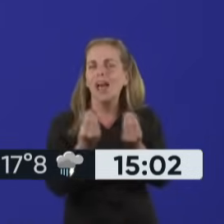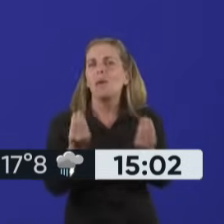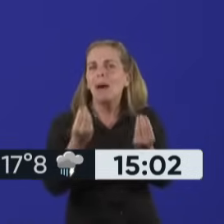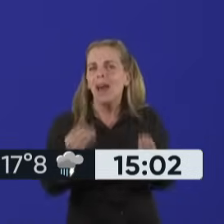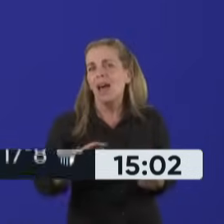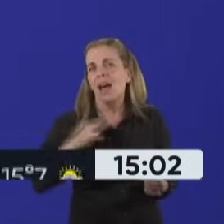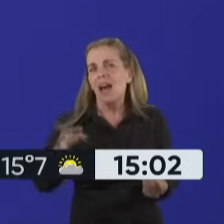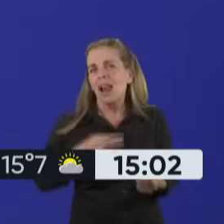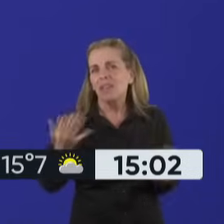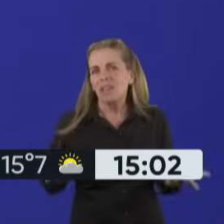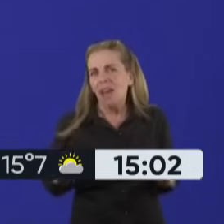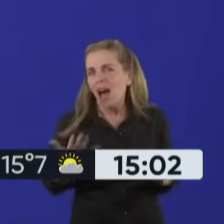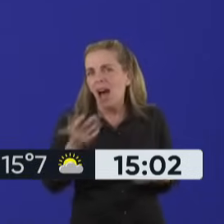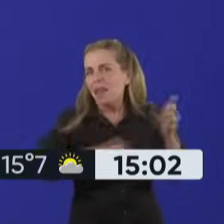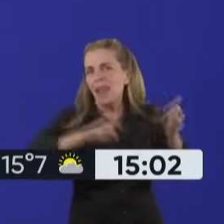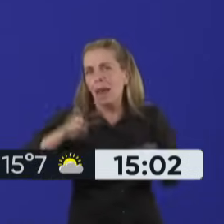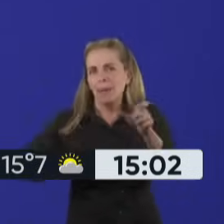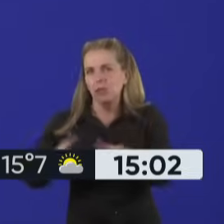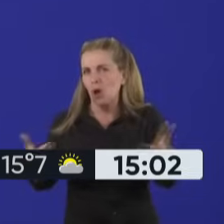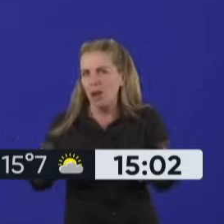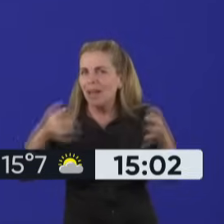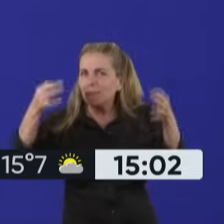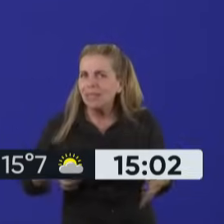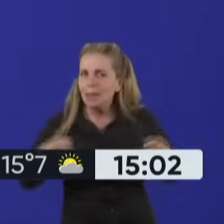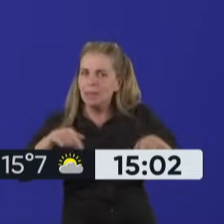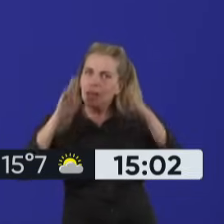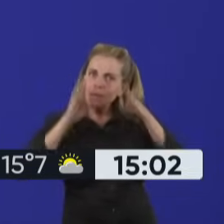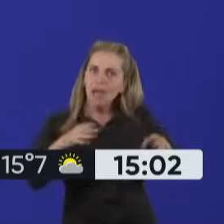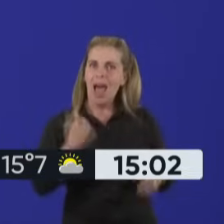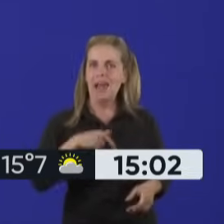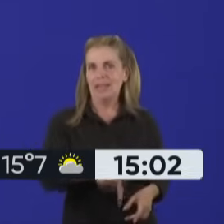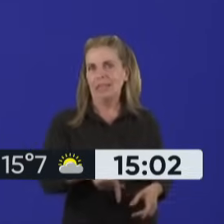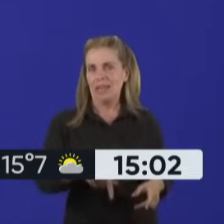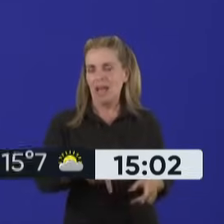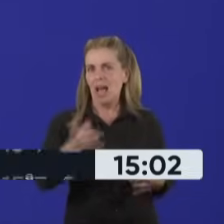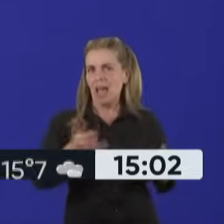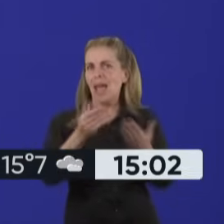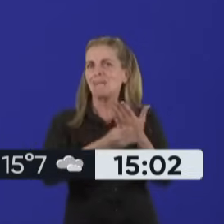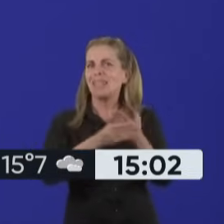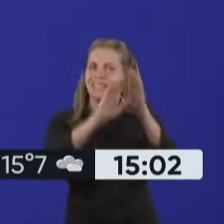de los seres humanos y en especial en Argentina, que tenemos un ministerio de desregulación.